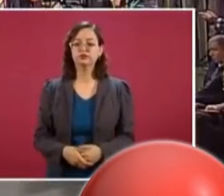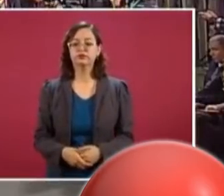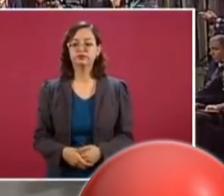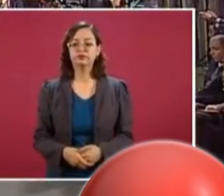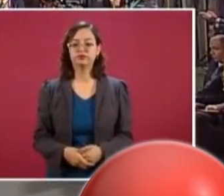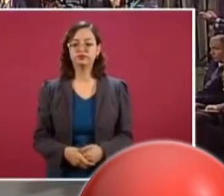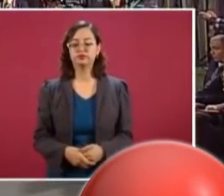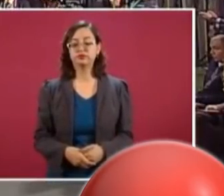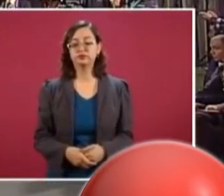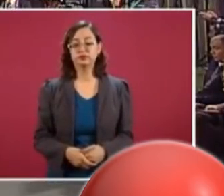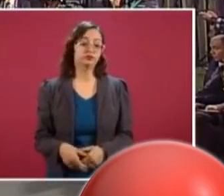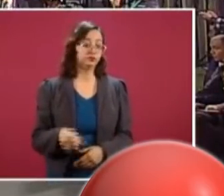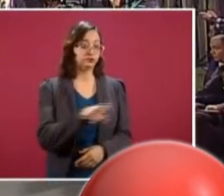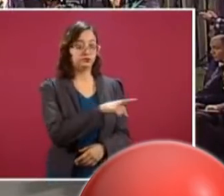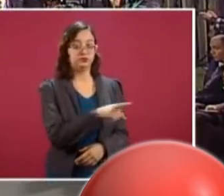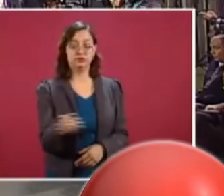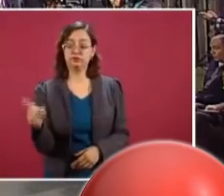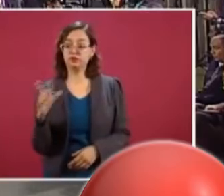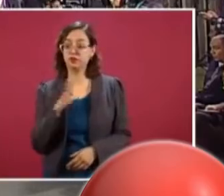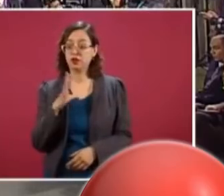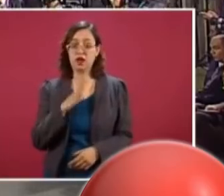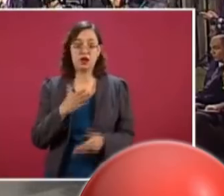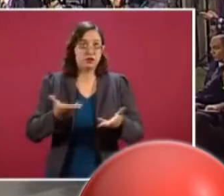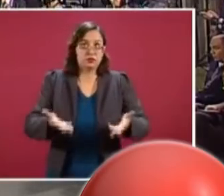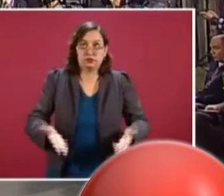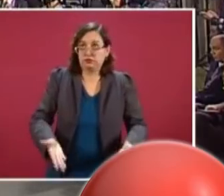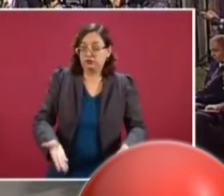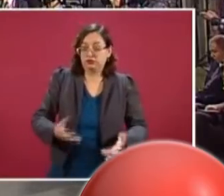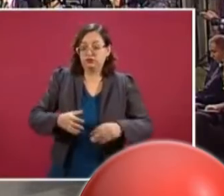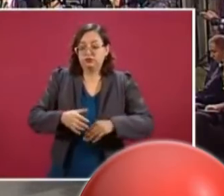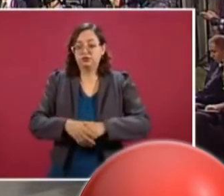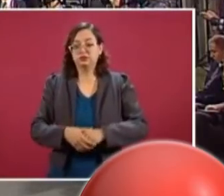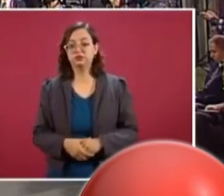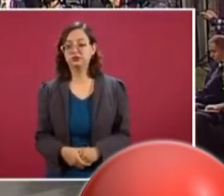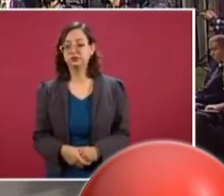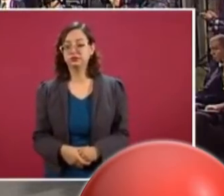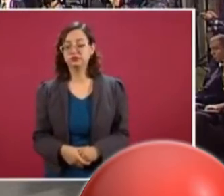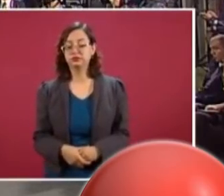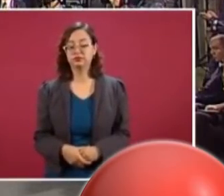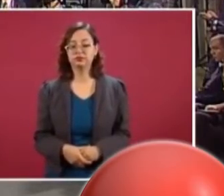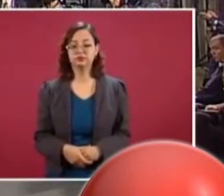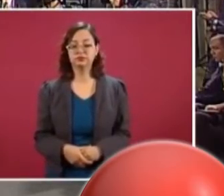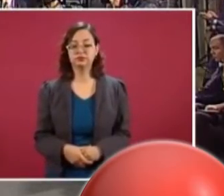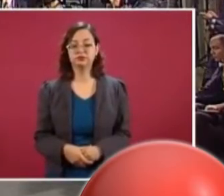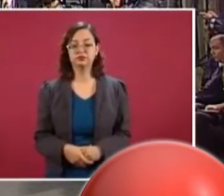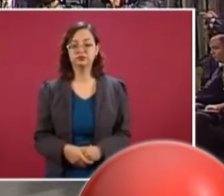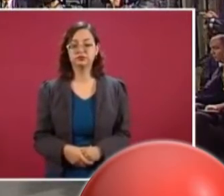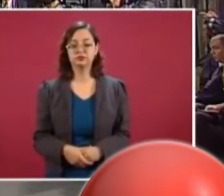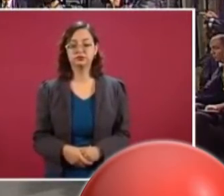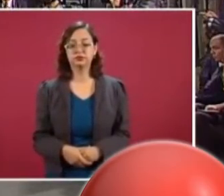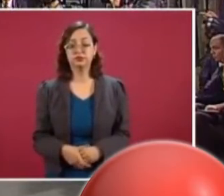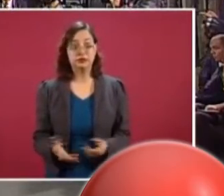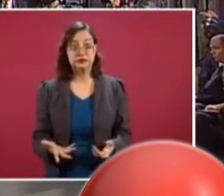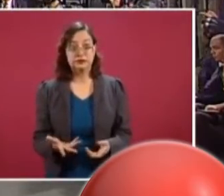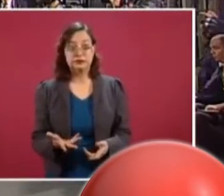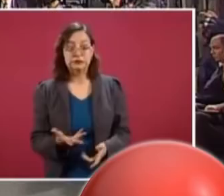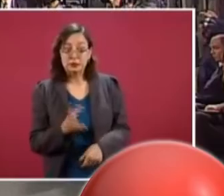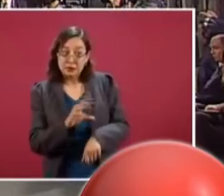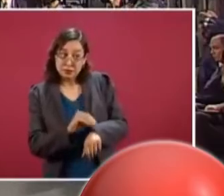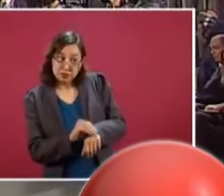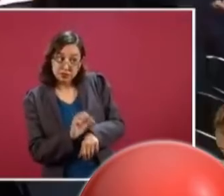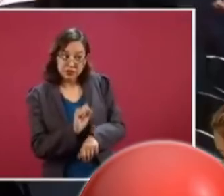y como están aquí en Palacio Nacional, pues no les vamos a pedir mucho permiso